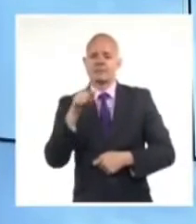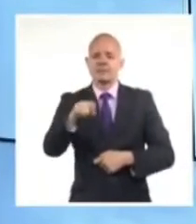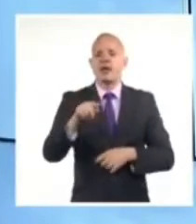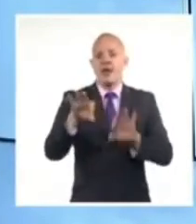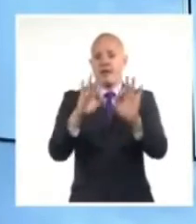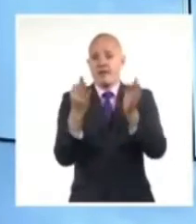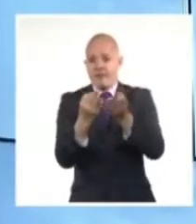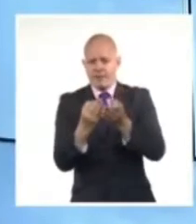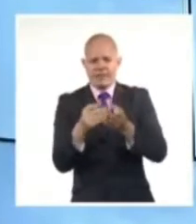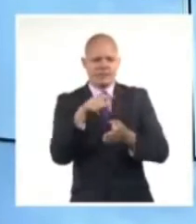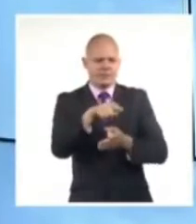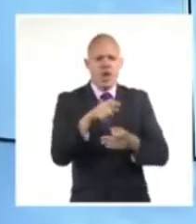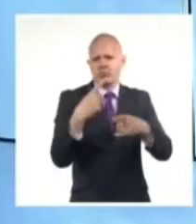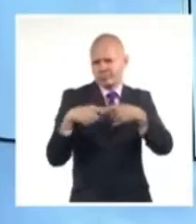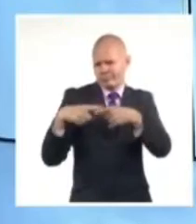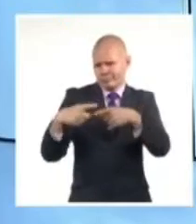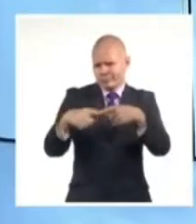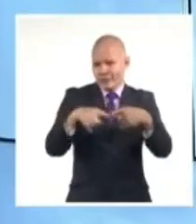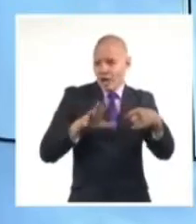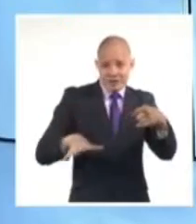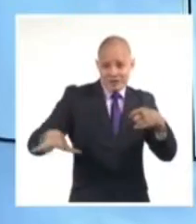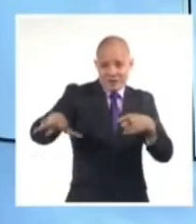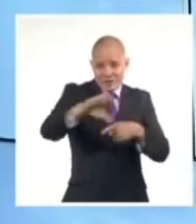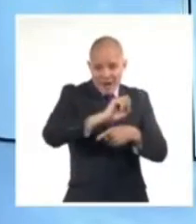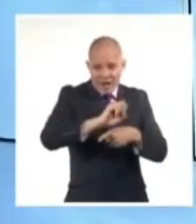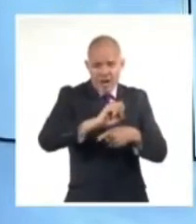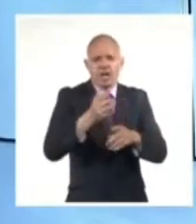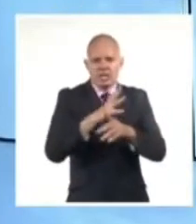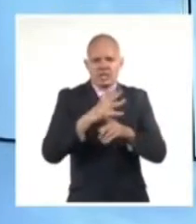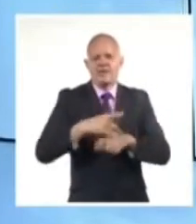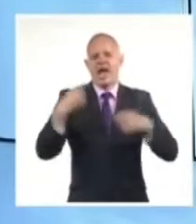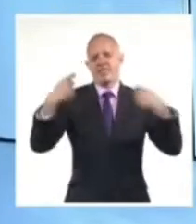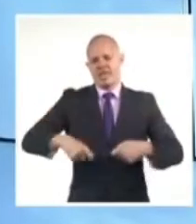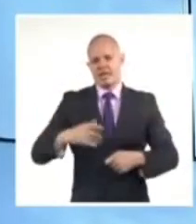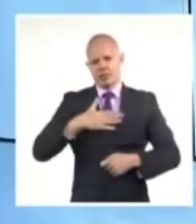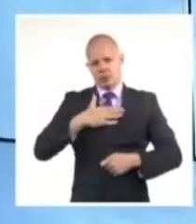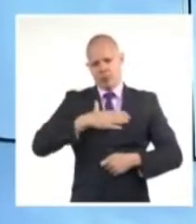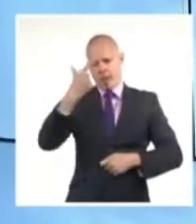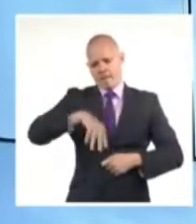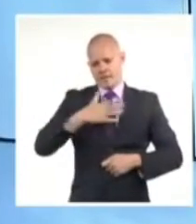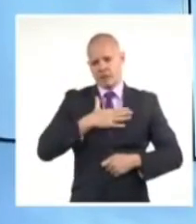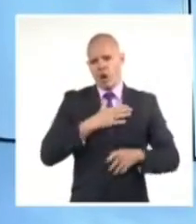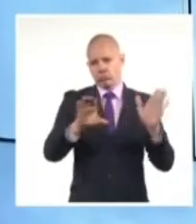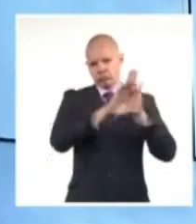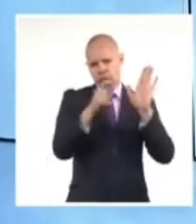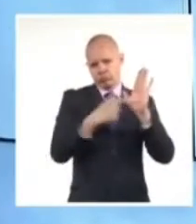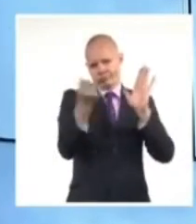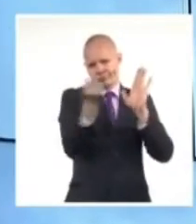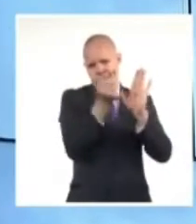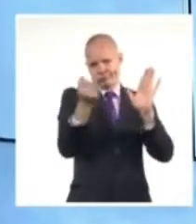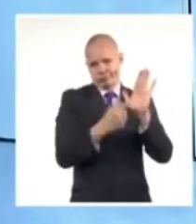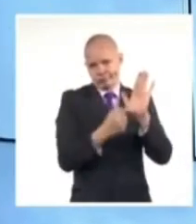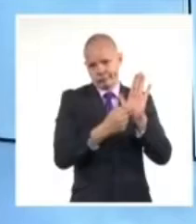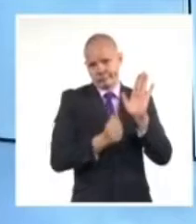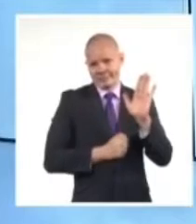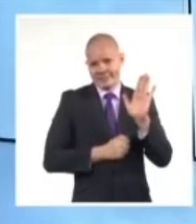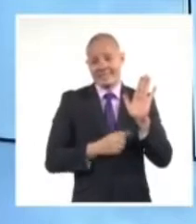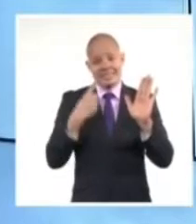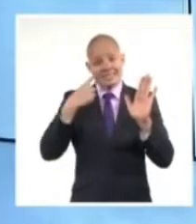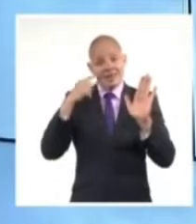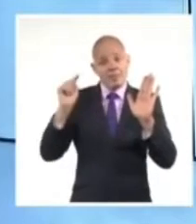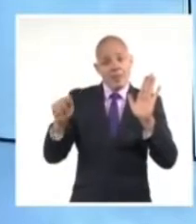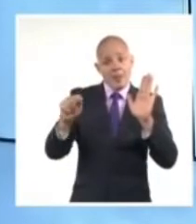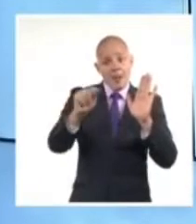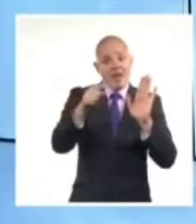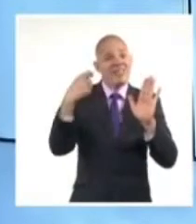derechos que al final tienen que tener una expresión y que no pueden colisionar con sus regulaciones en otras normas. De tal manera que esta norma en